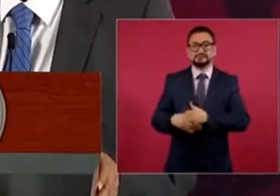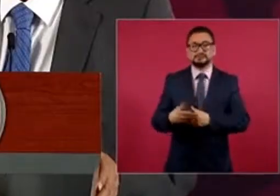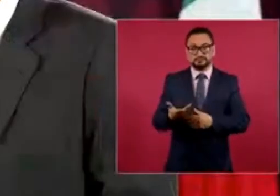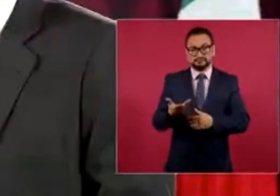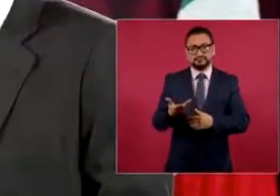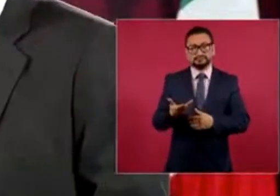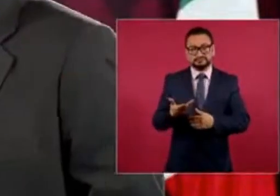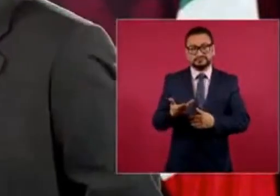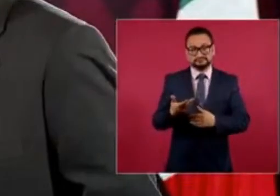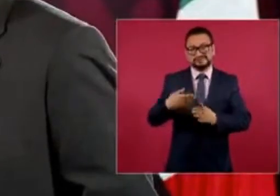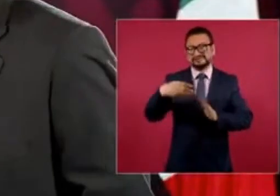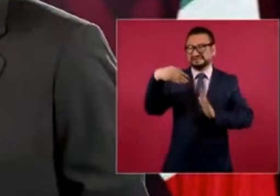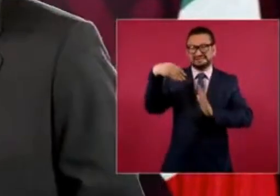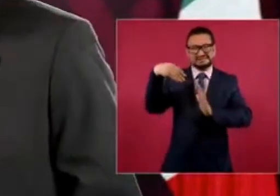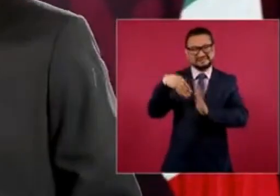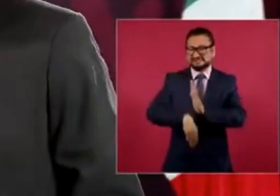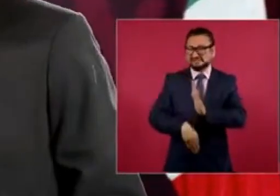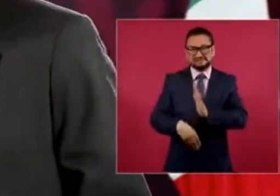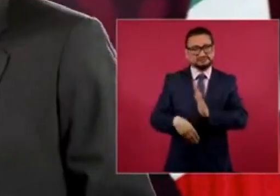iban